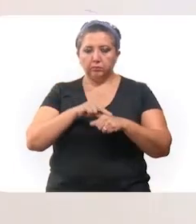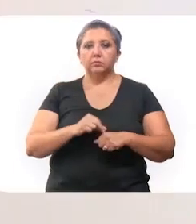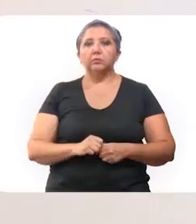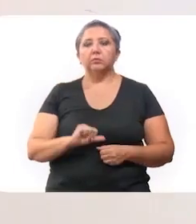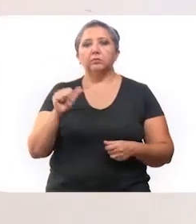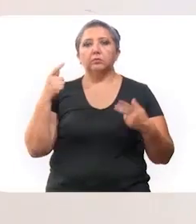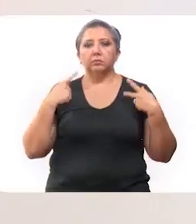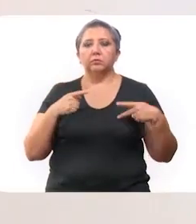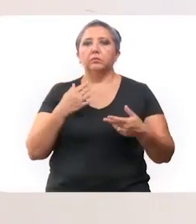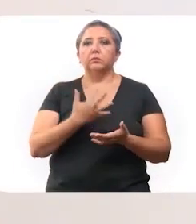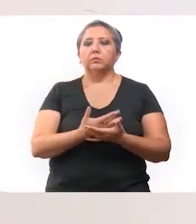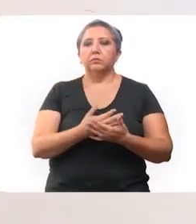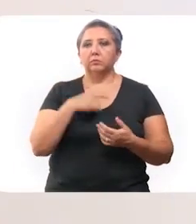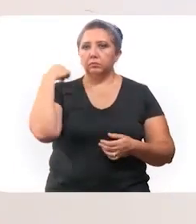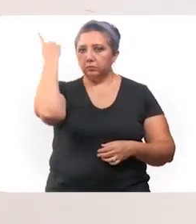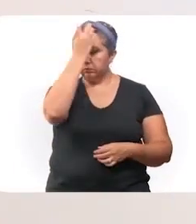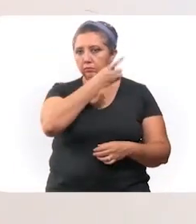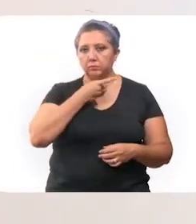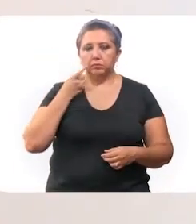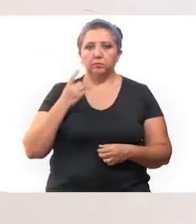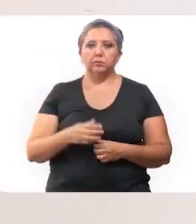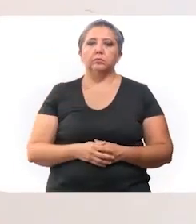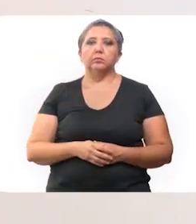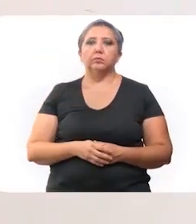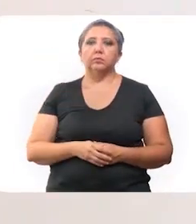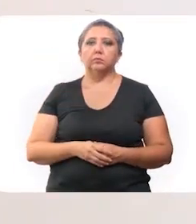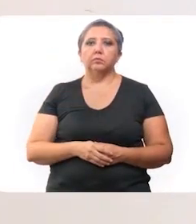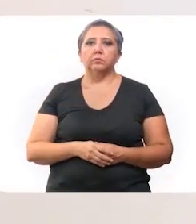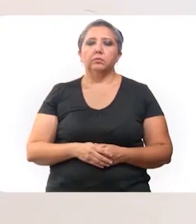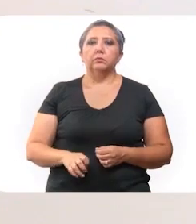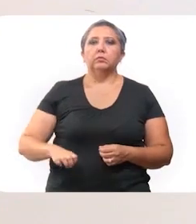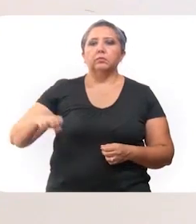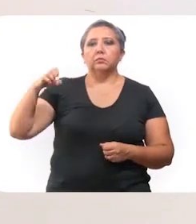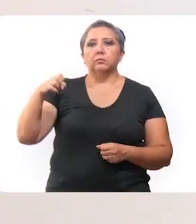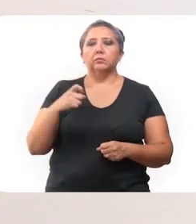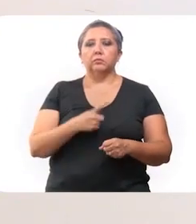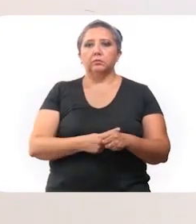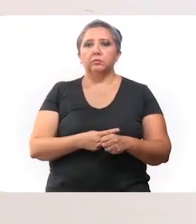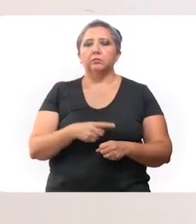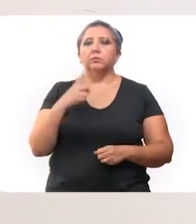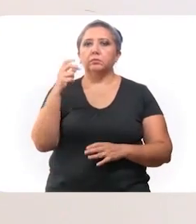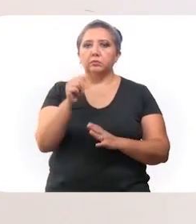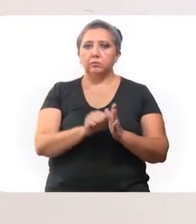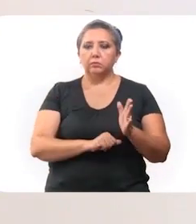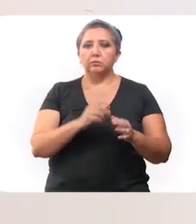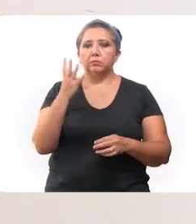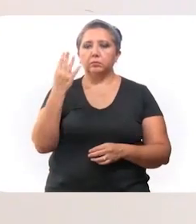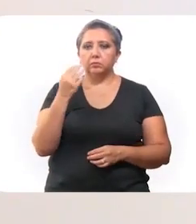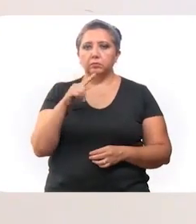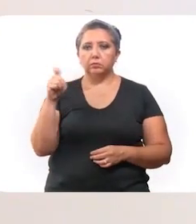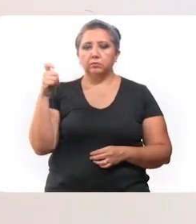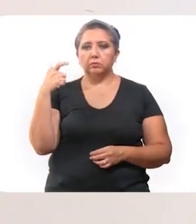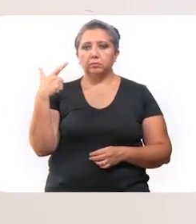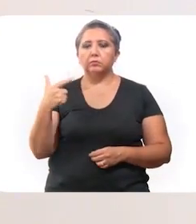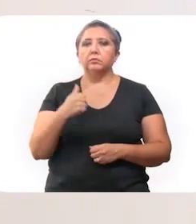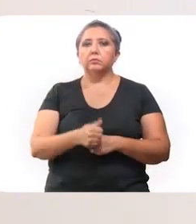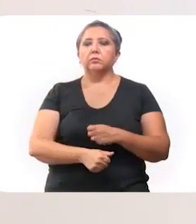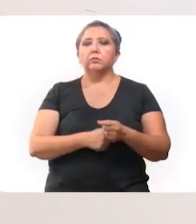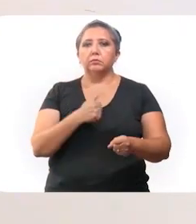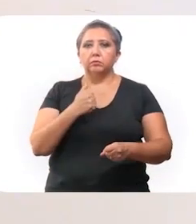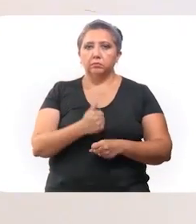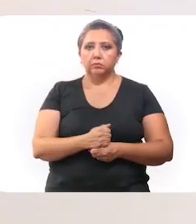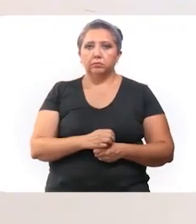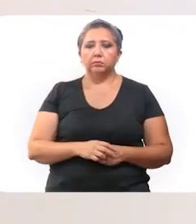total. Hay otros pacientes a la espera de diagnóstico. El rango de edad de los casos es de 1 mes a 107